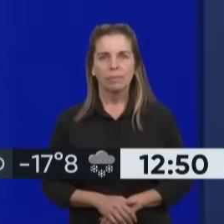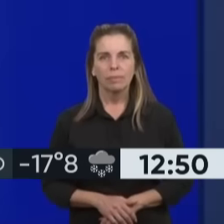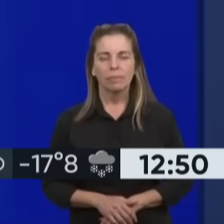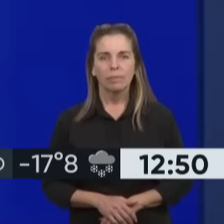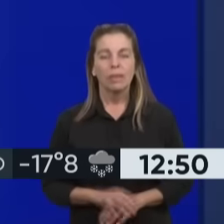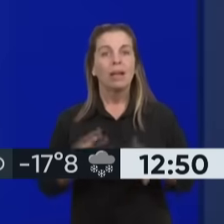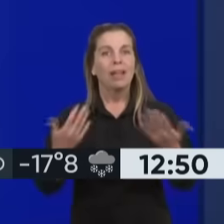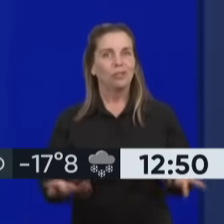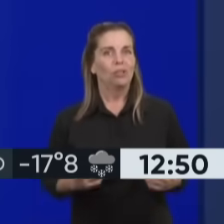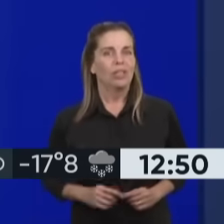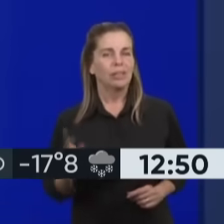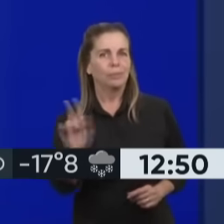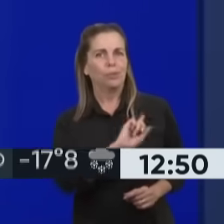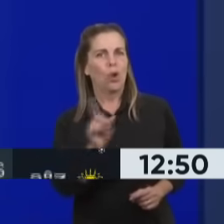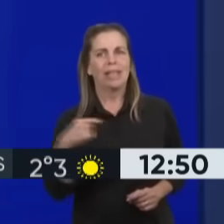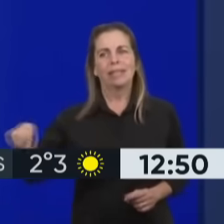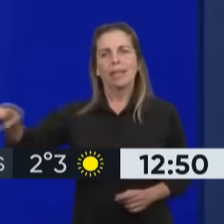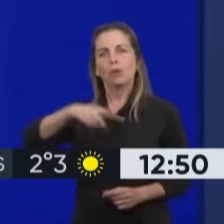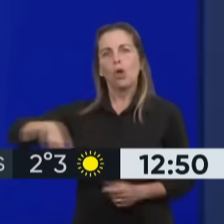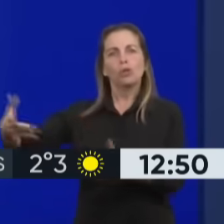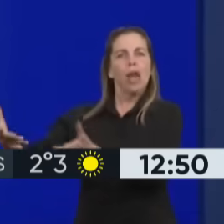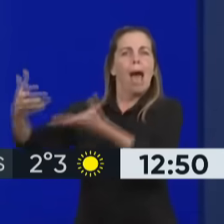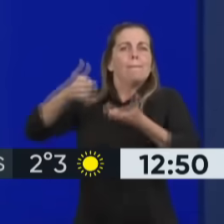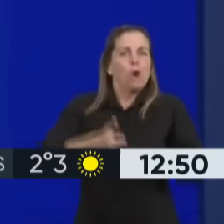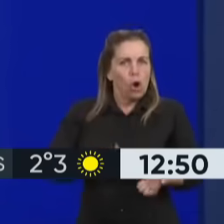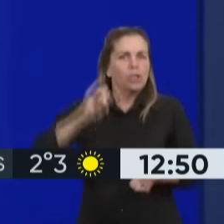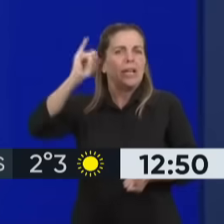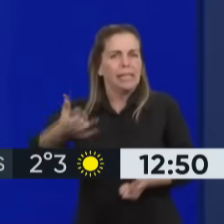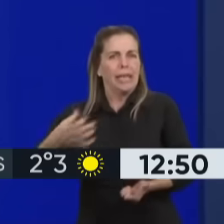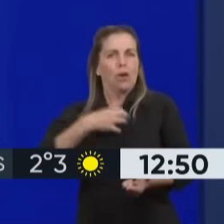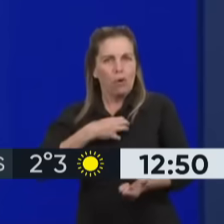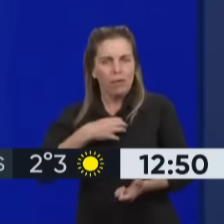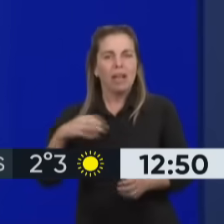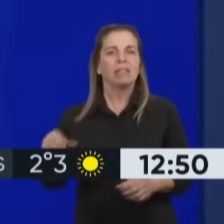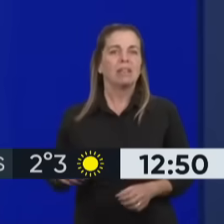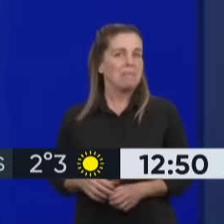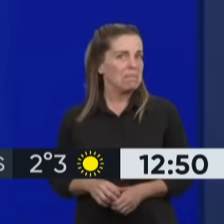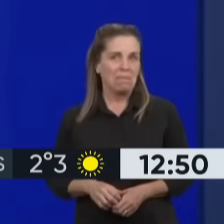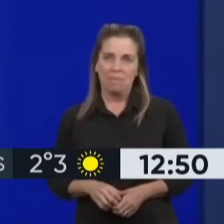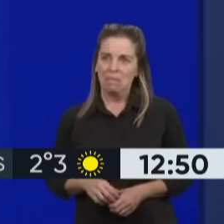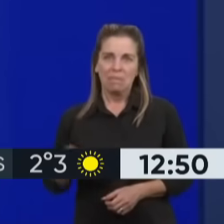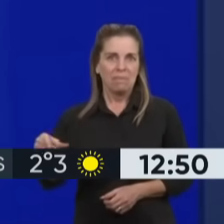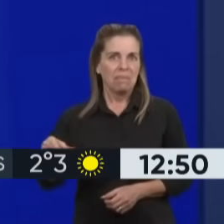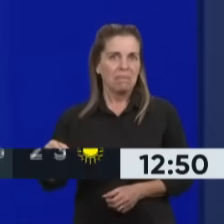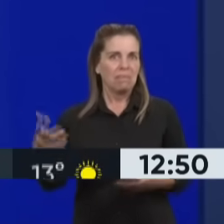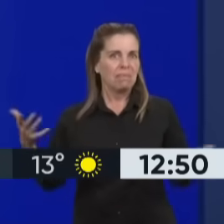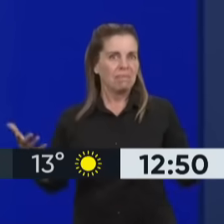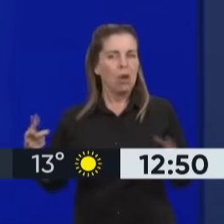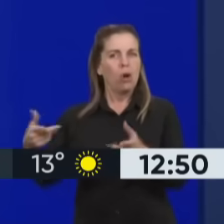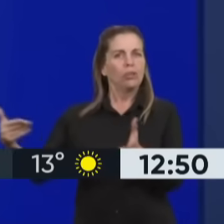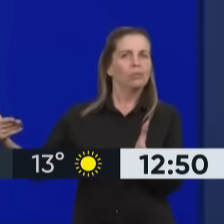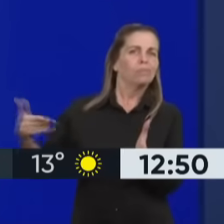Por lo tanto, no es que nos apoyaron y acompañaron o no obstruyeron porque